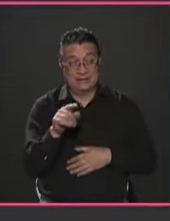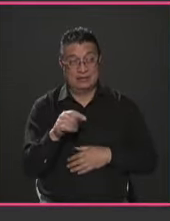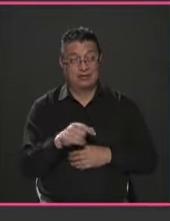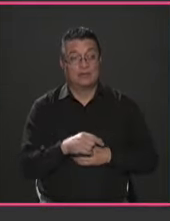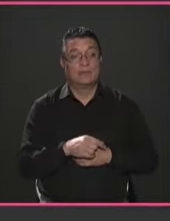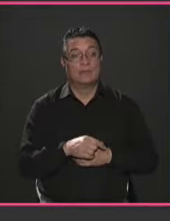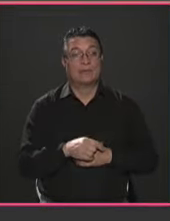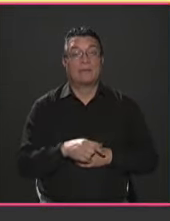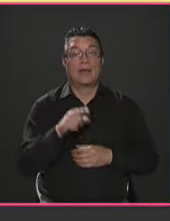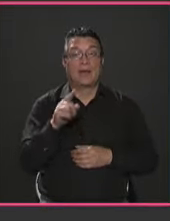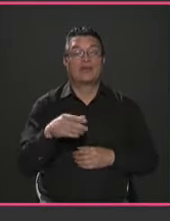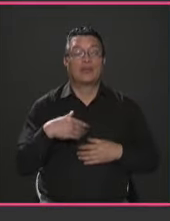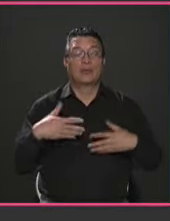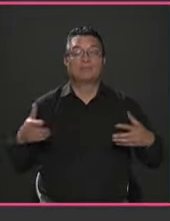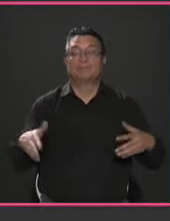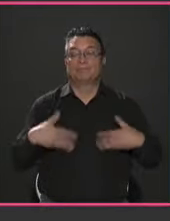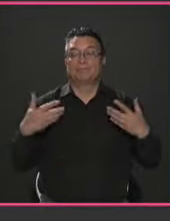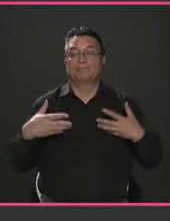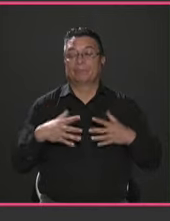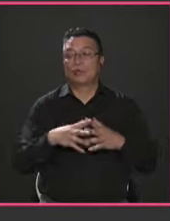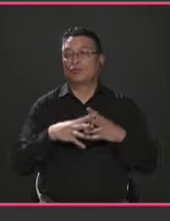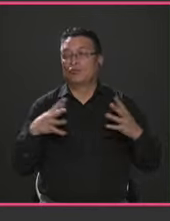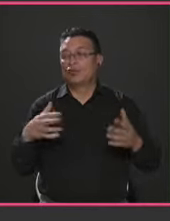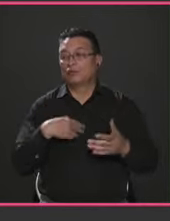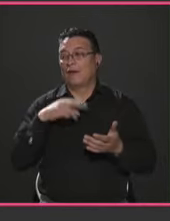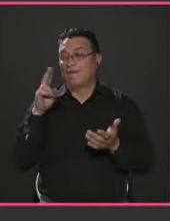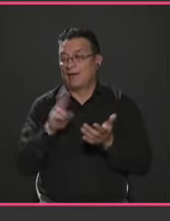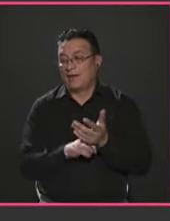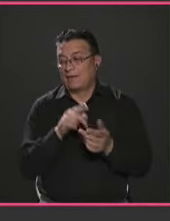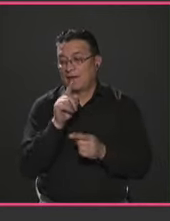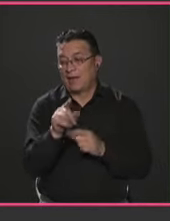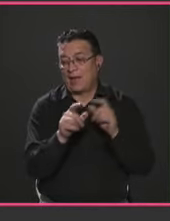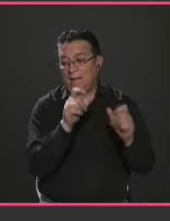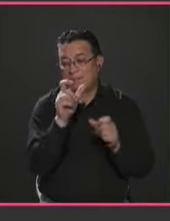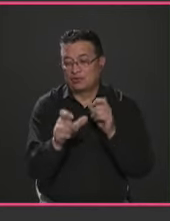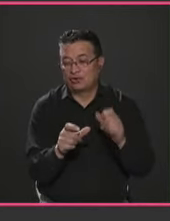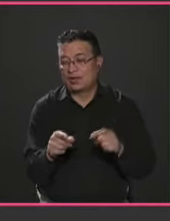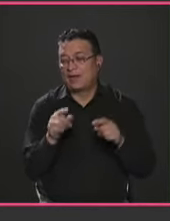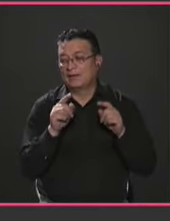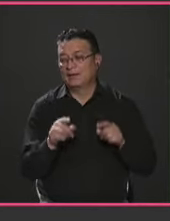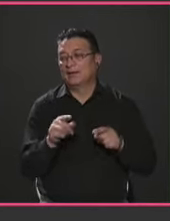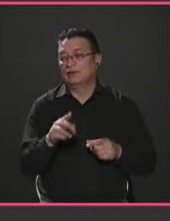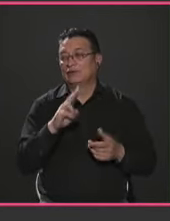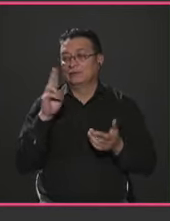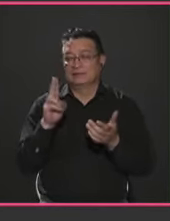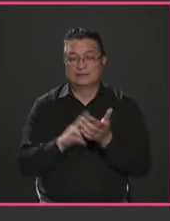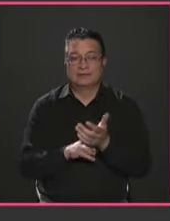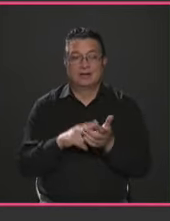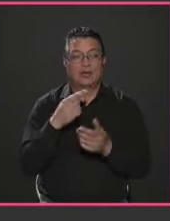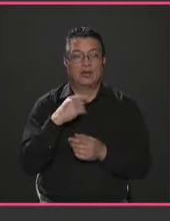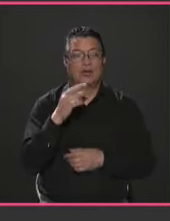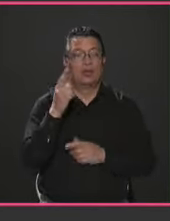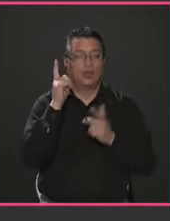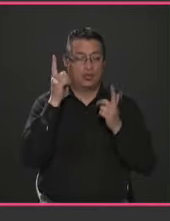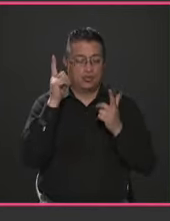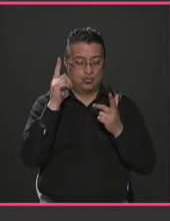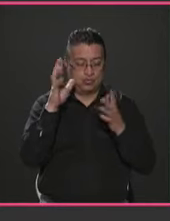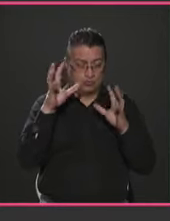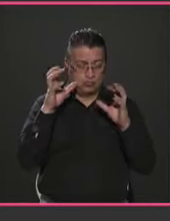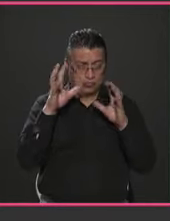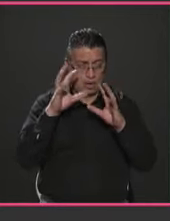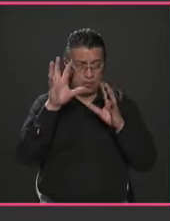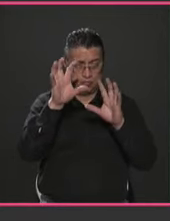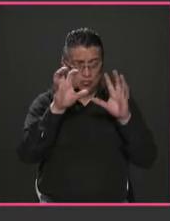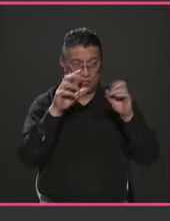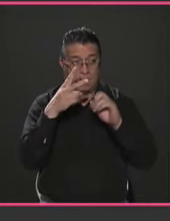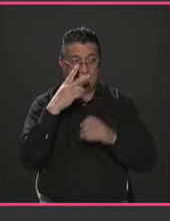bastante motivación la verdad de estas personas esto lo es es un ultrasonido del corazón al